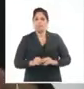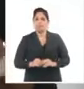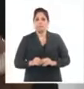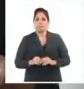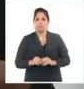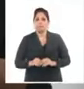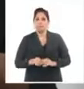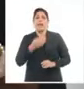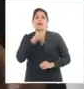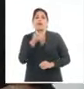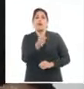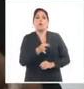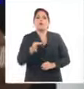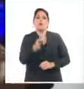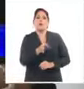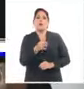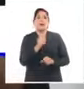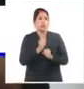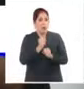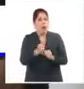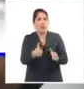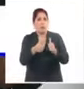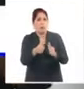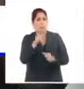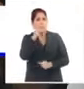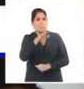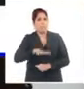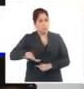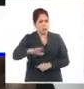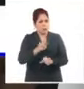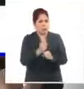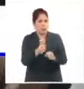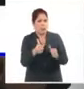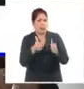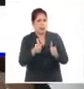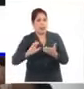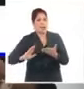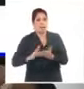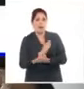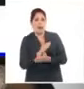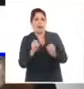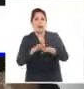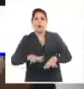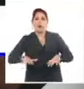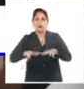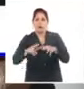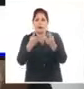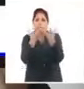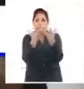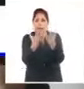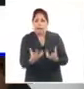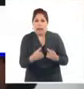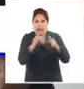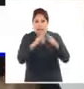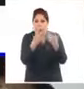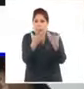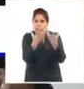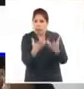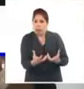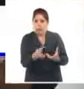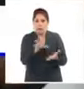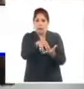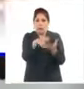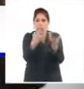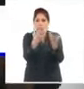Los municipios han trabajado muy bien estos barrios para erradicar esas condiciones de precariedad y hacer una